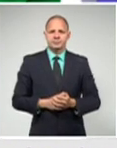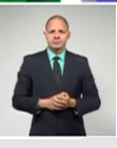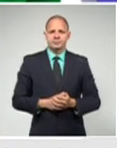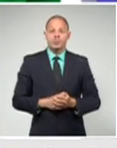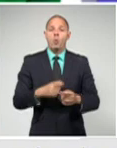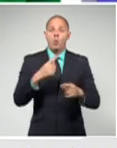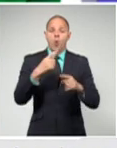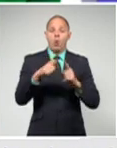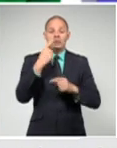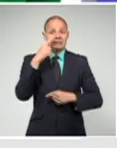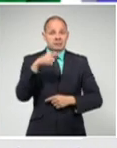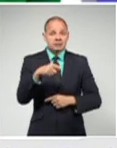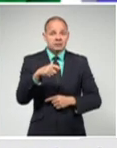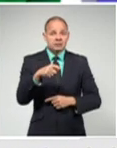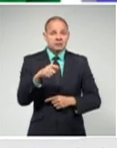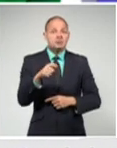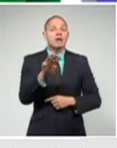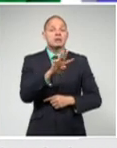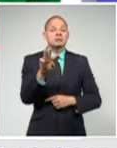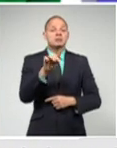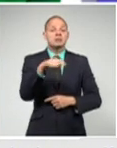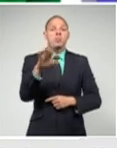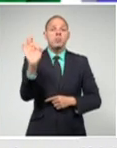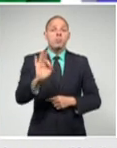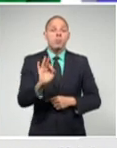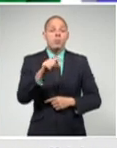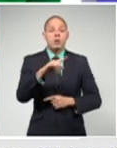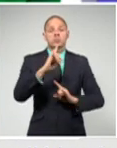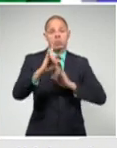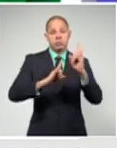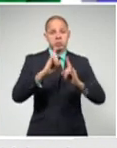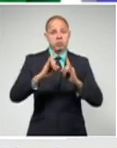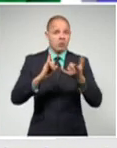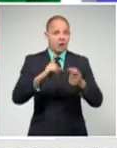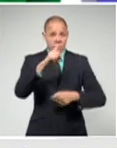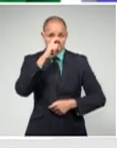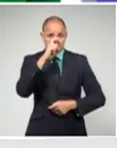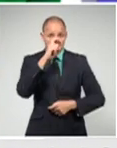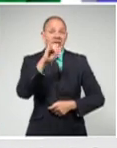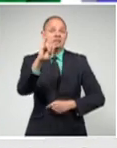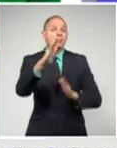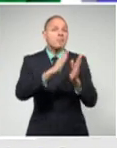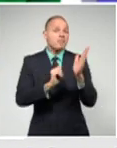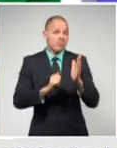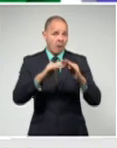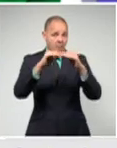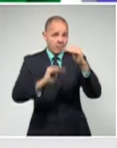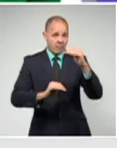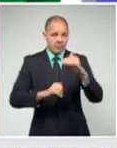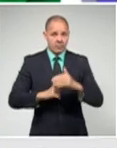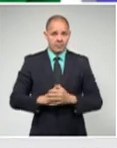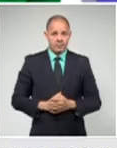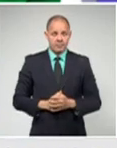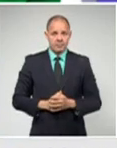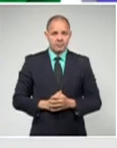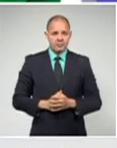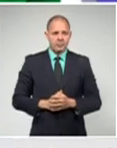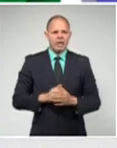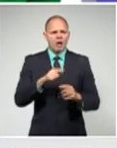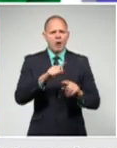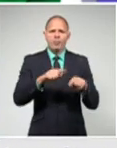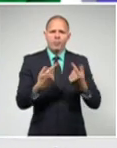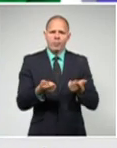meses de edad. Grupo de edad muy riesgoso. Y además contactos de casos